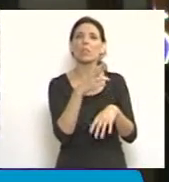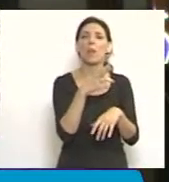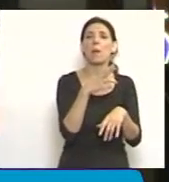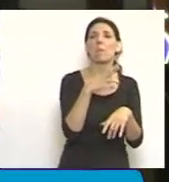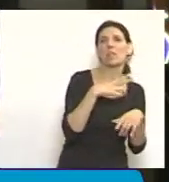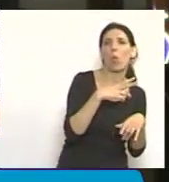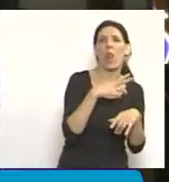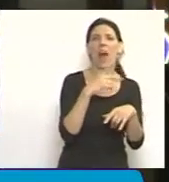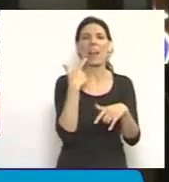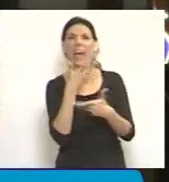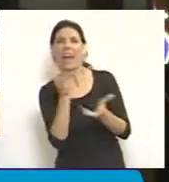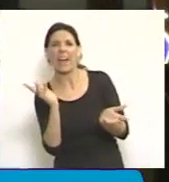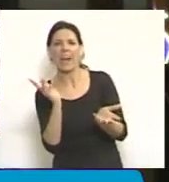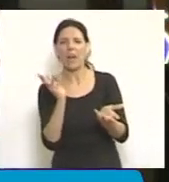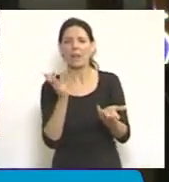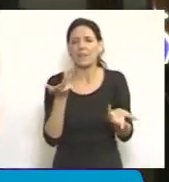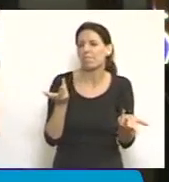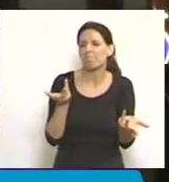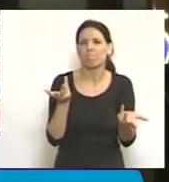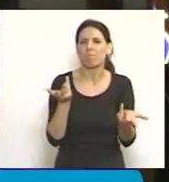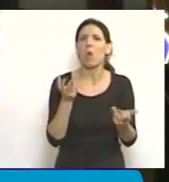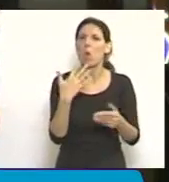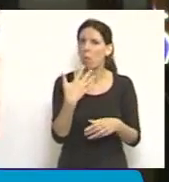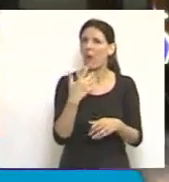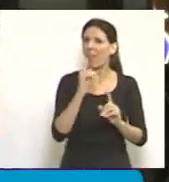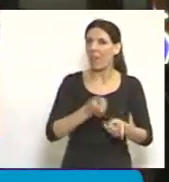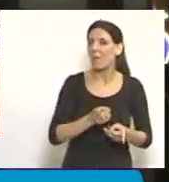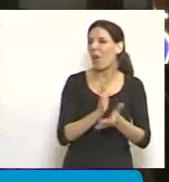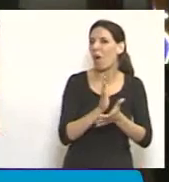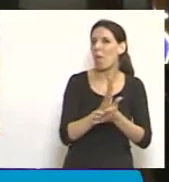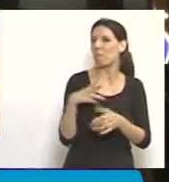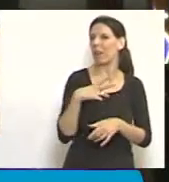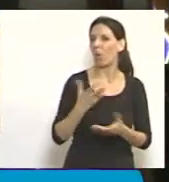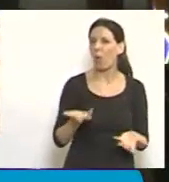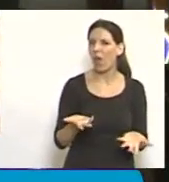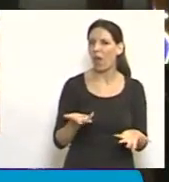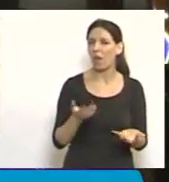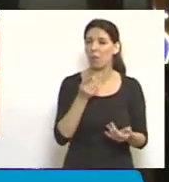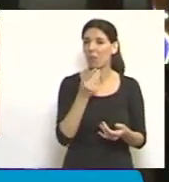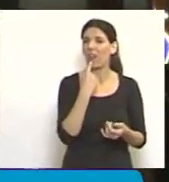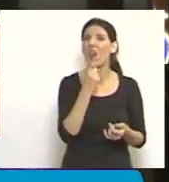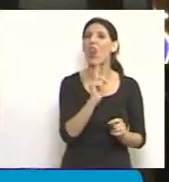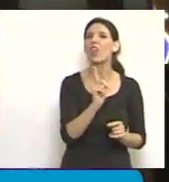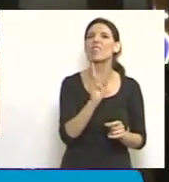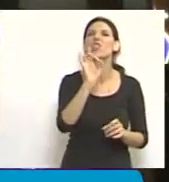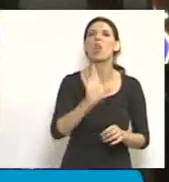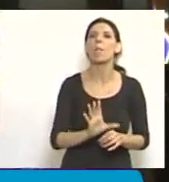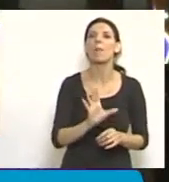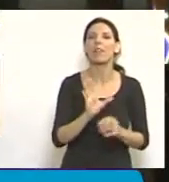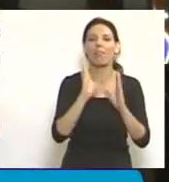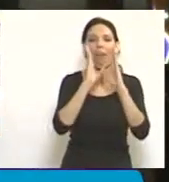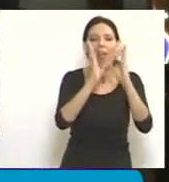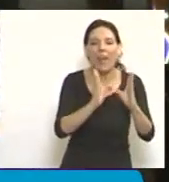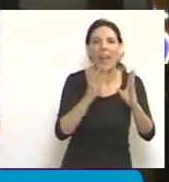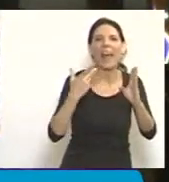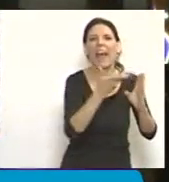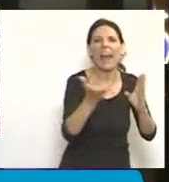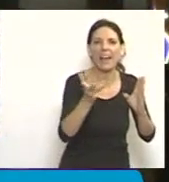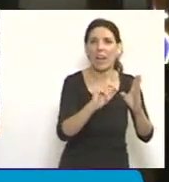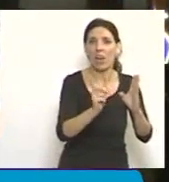la facultad de impartir instrucciones, sin aclarar, en el artículo 9 del proyecto, sin aclarar si esas